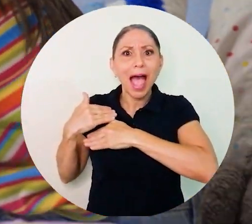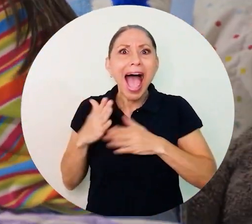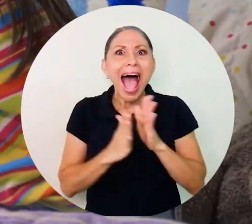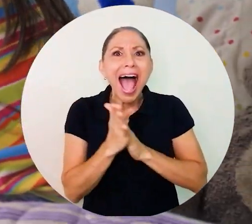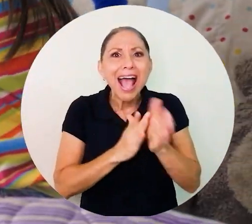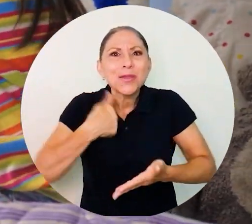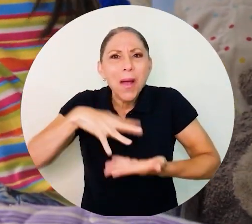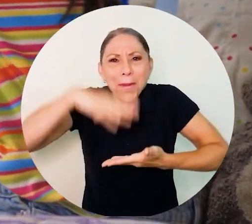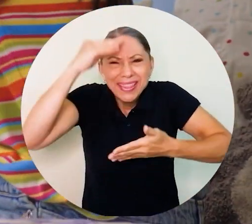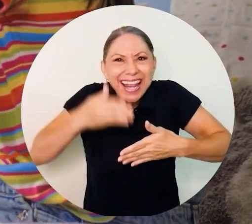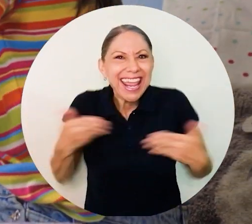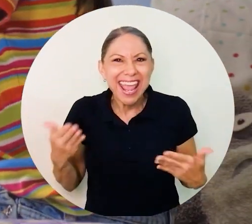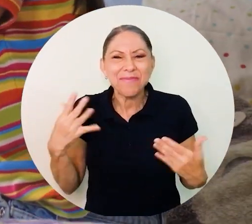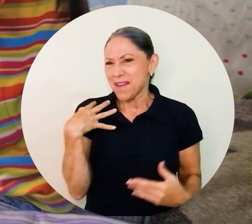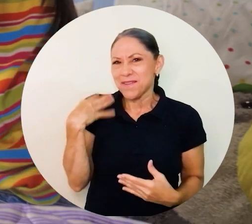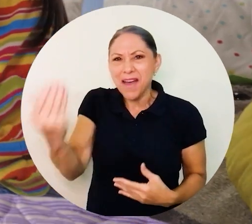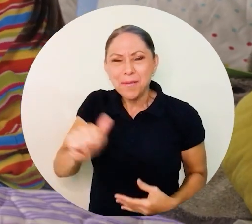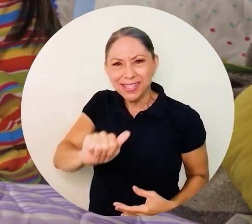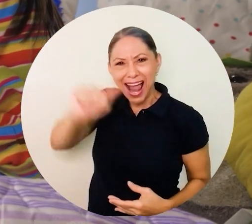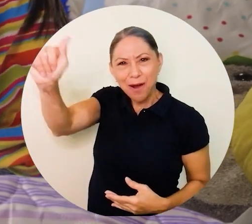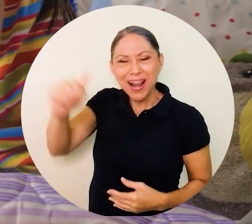¡Ah! ¡Vamos a la escuela!